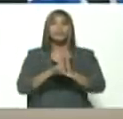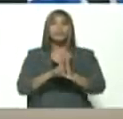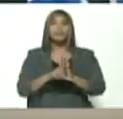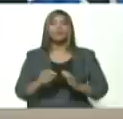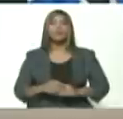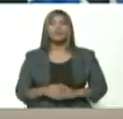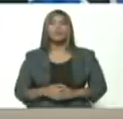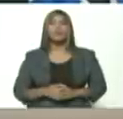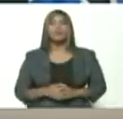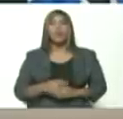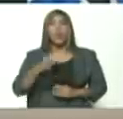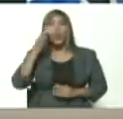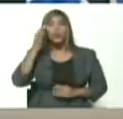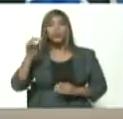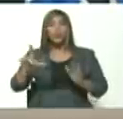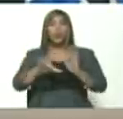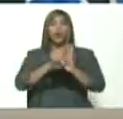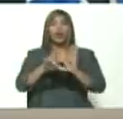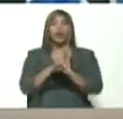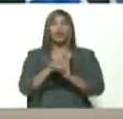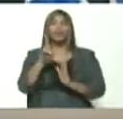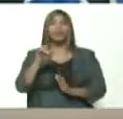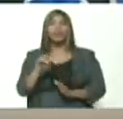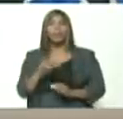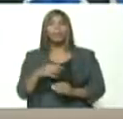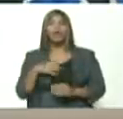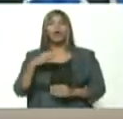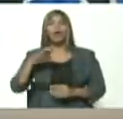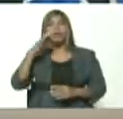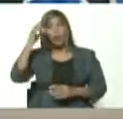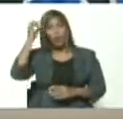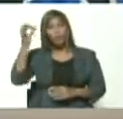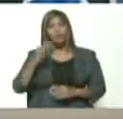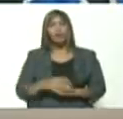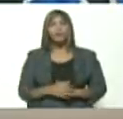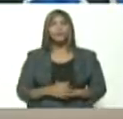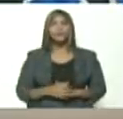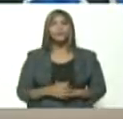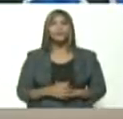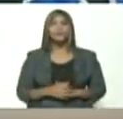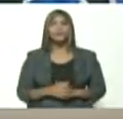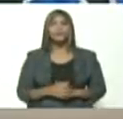legislativos y también los concejales.